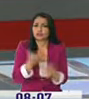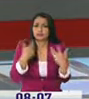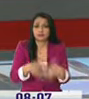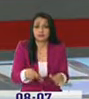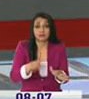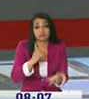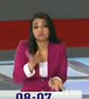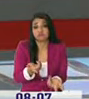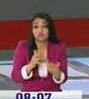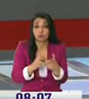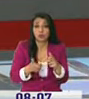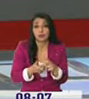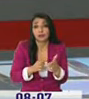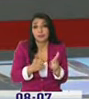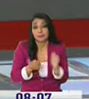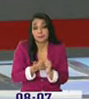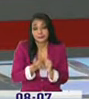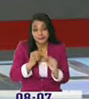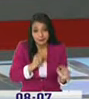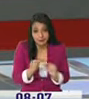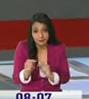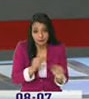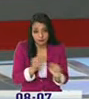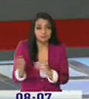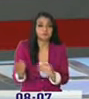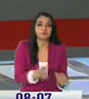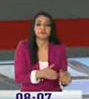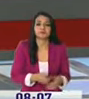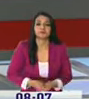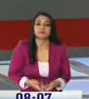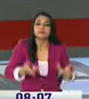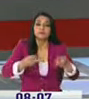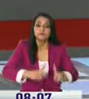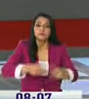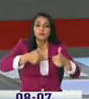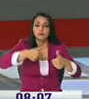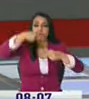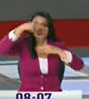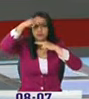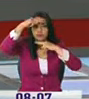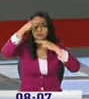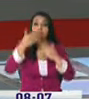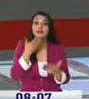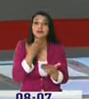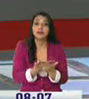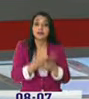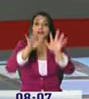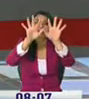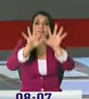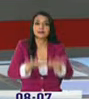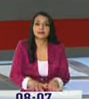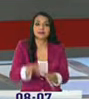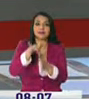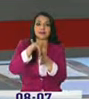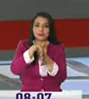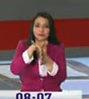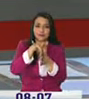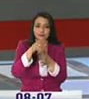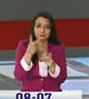seguimos teniendo los problemas de movilidad. Ahora vienen buenas noticias y esto hay que agradecer a la Secretaría de Riesgo, y hay que